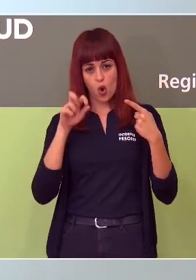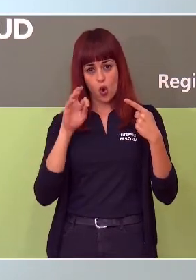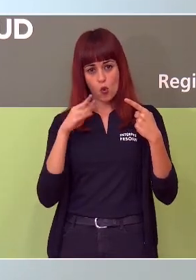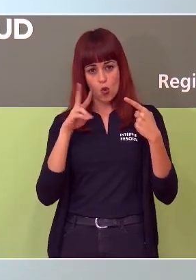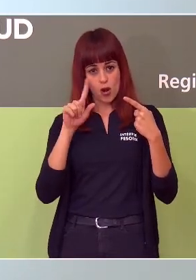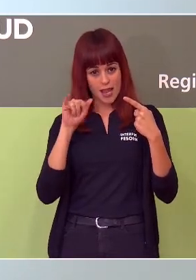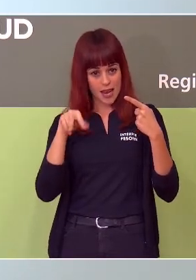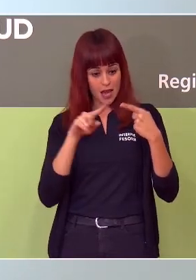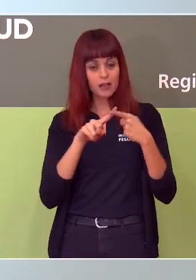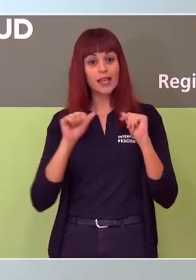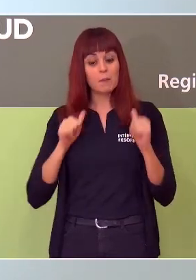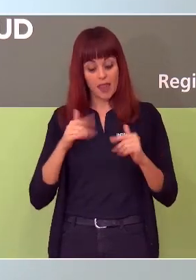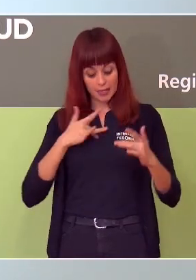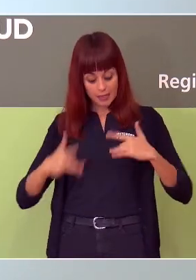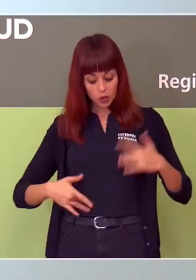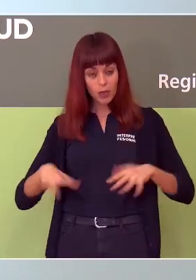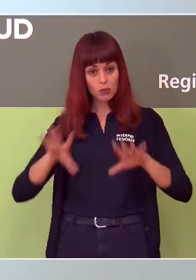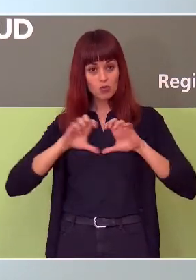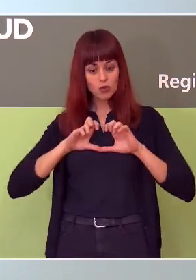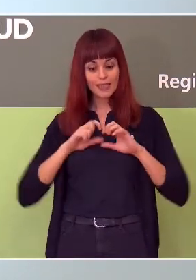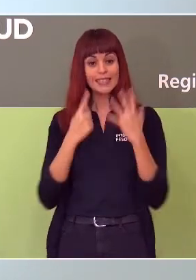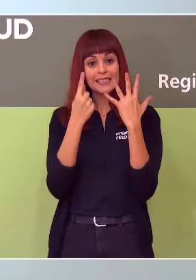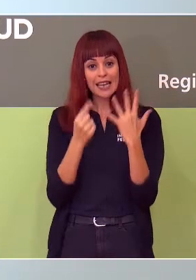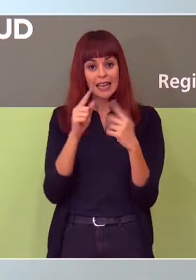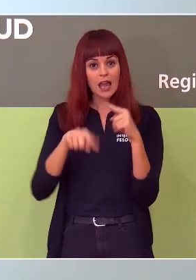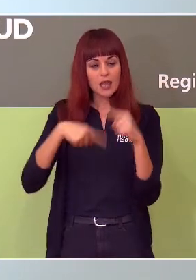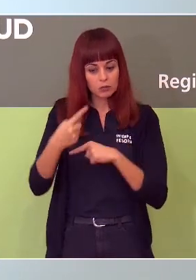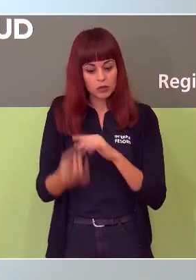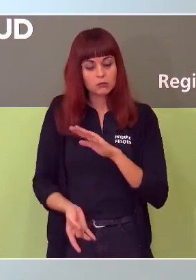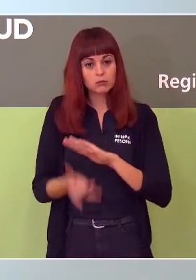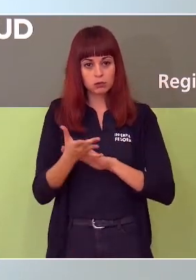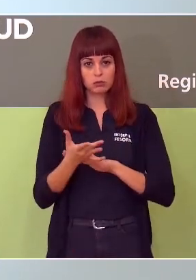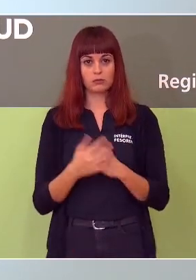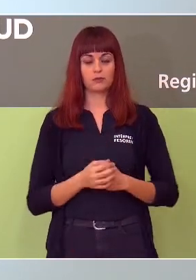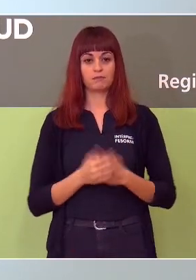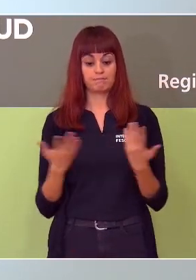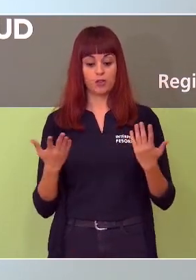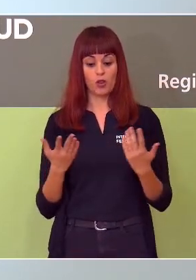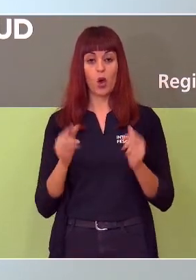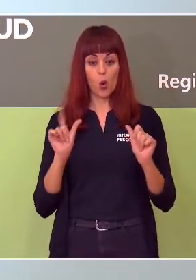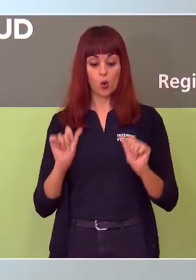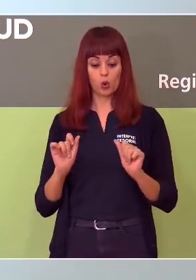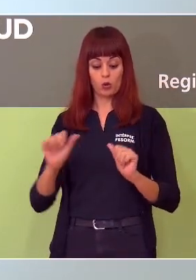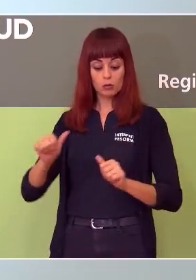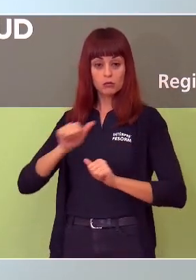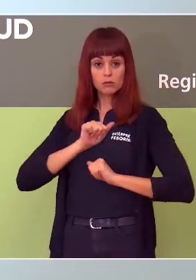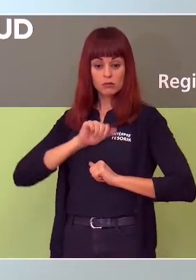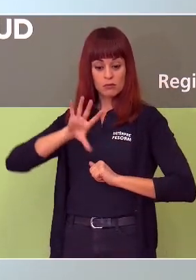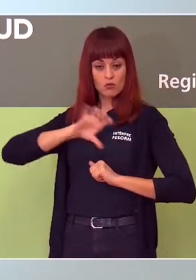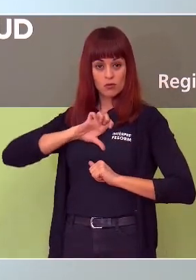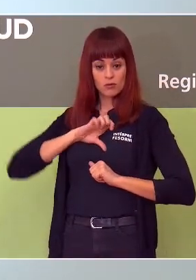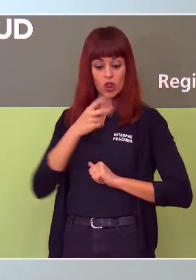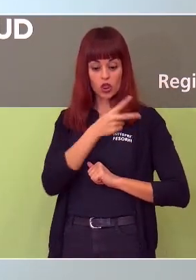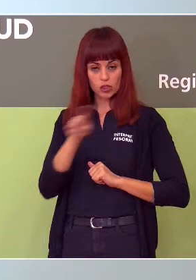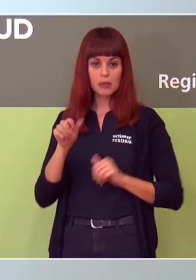inicio de los síntomas. Es por ello que los hacemos a las 2 semanas después del inicio de los síntomas, cuando el test tiene el máximo valor